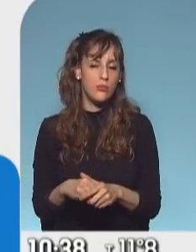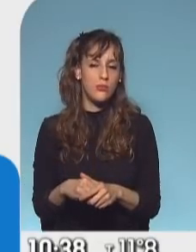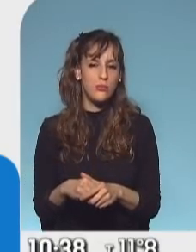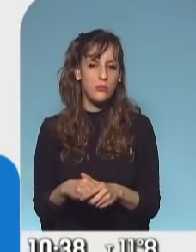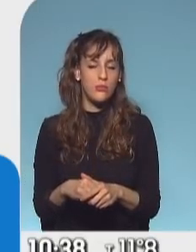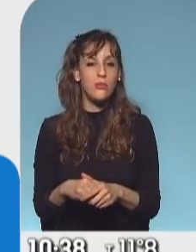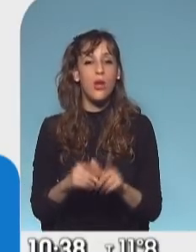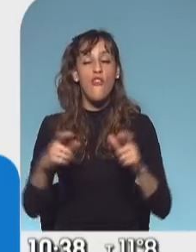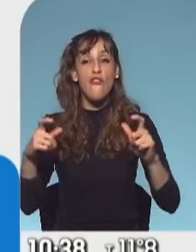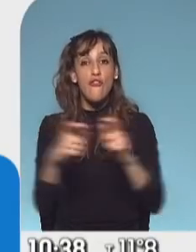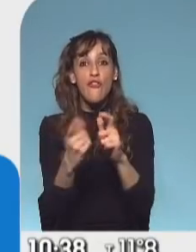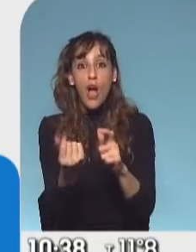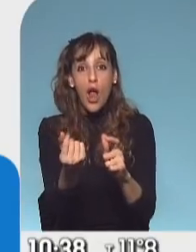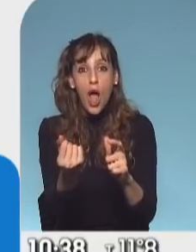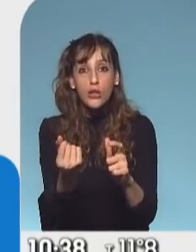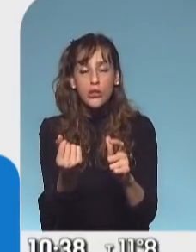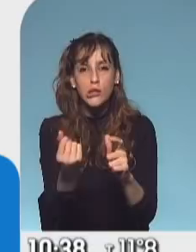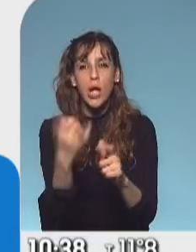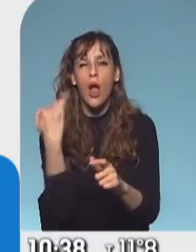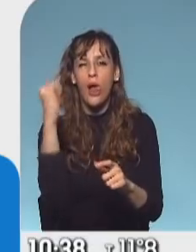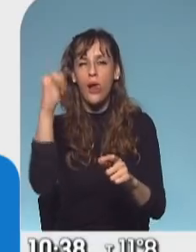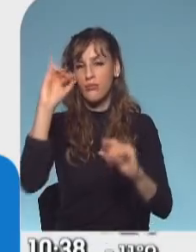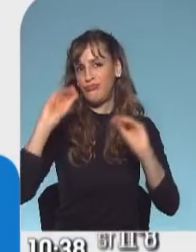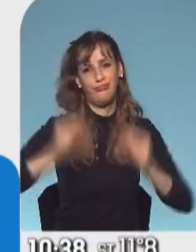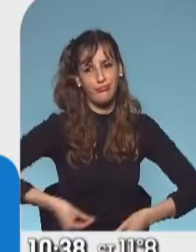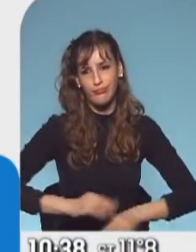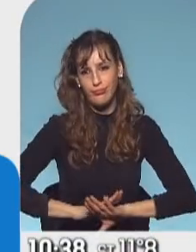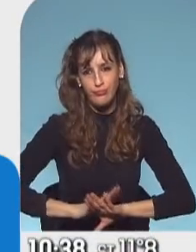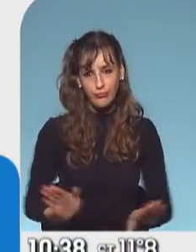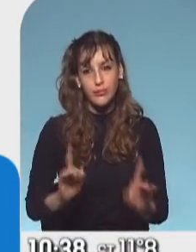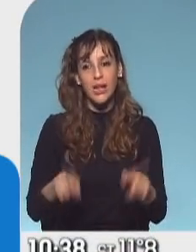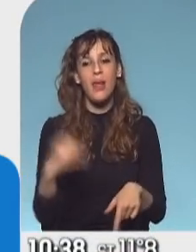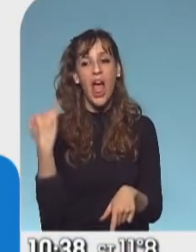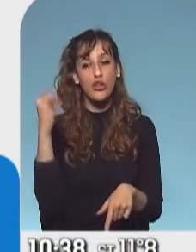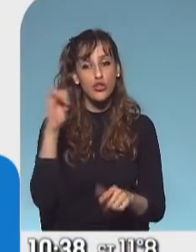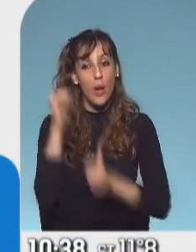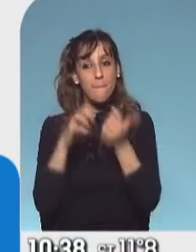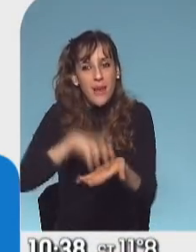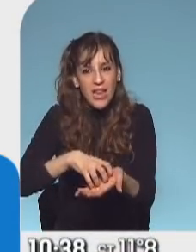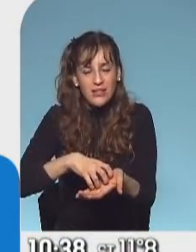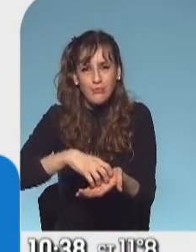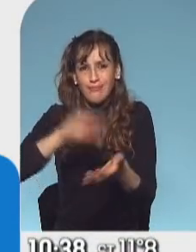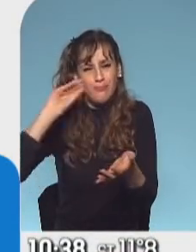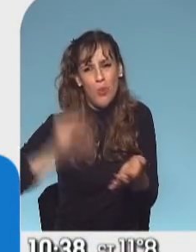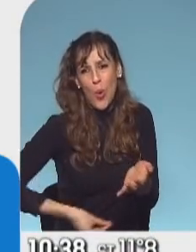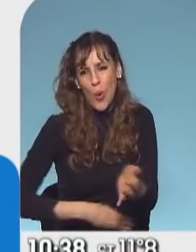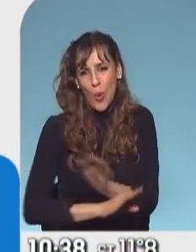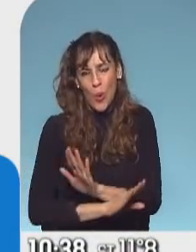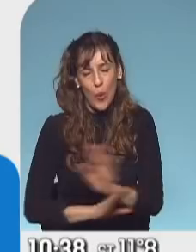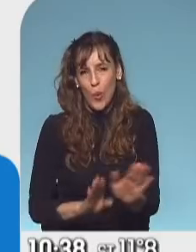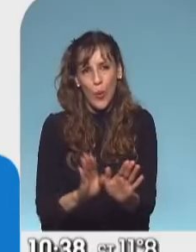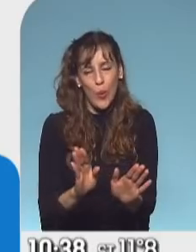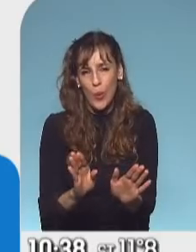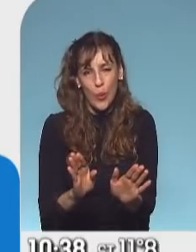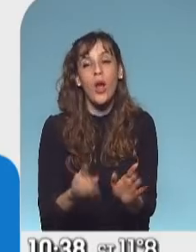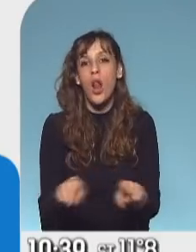Y sus bonos se cayeron estrepitosamente. Y las acciones de sus empresas cayeron estrepitosamente. Lo